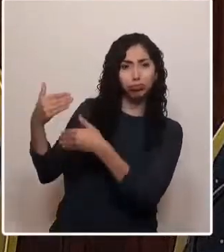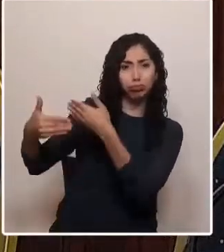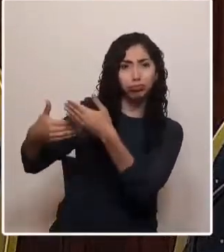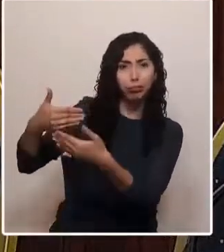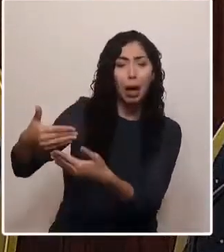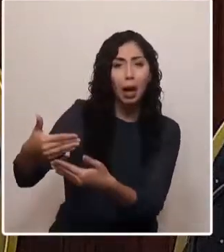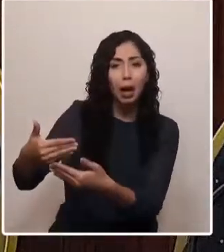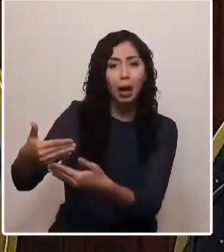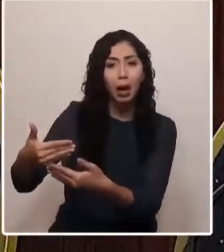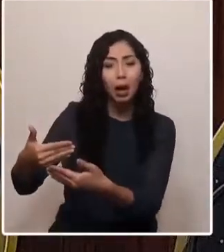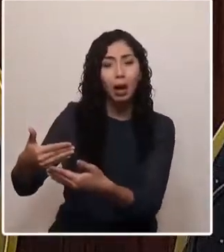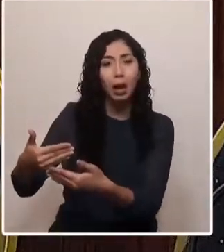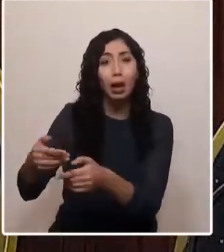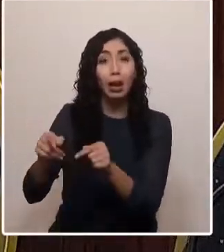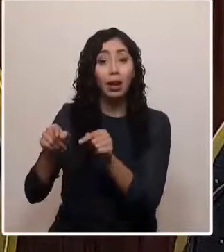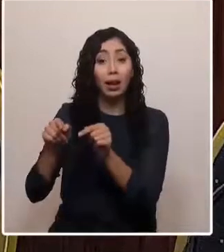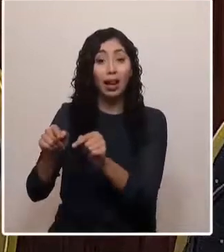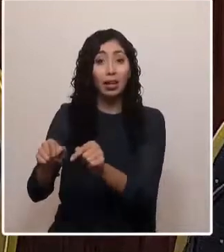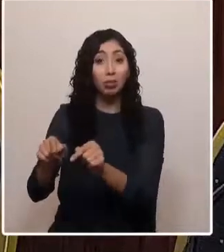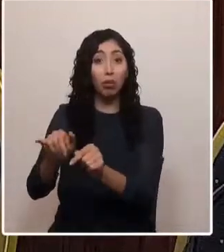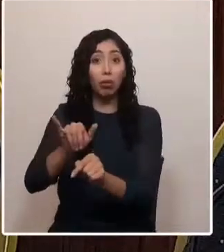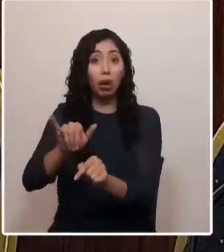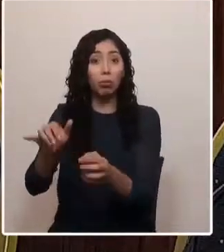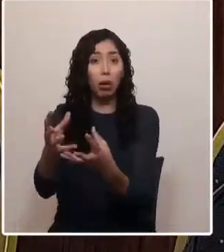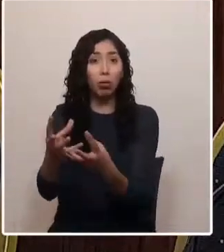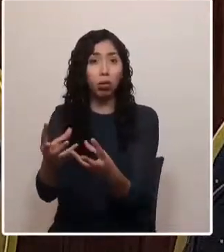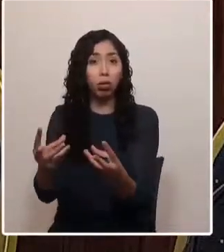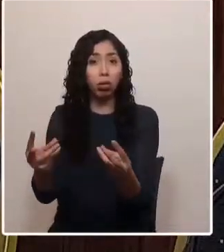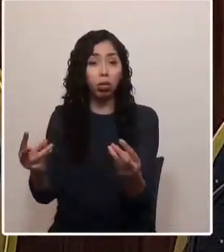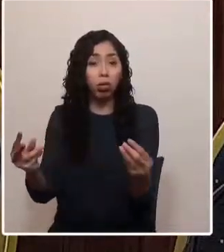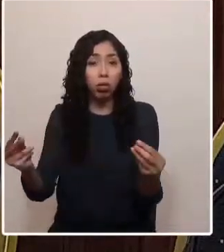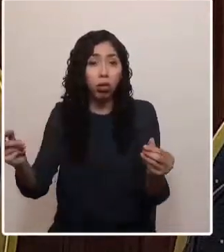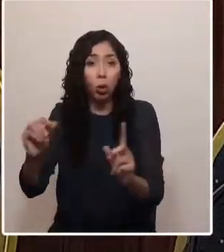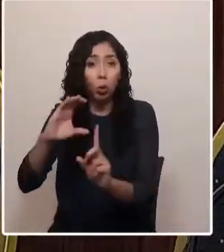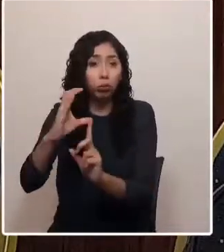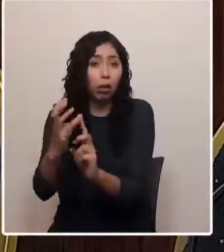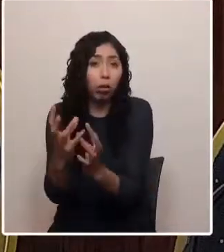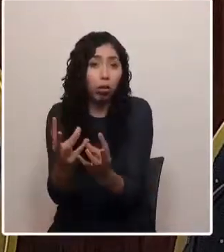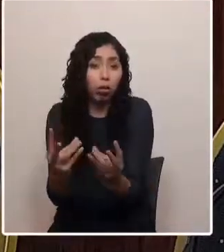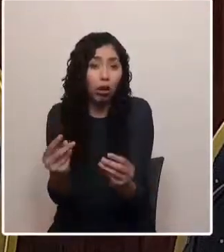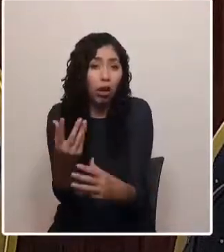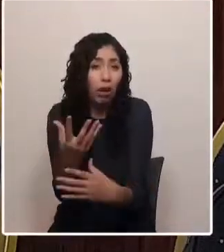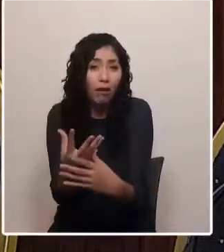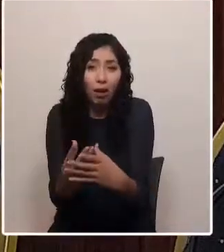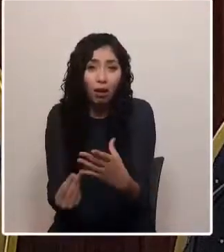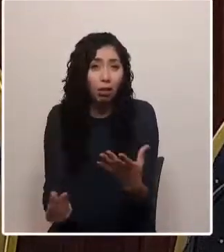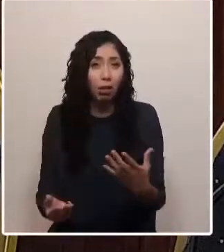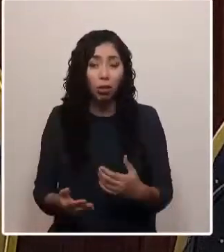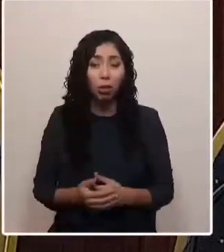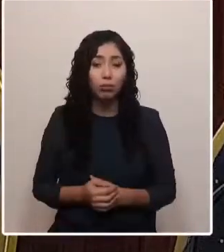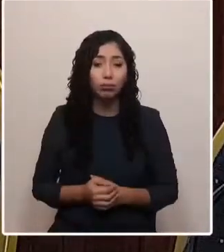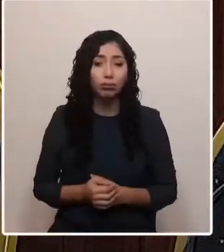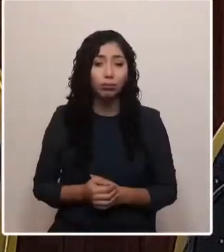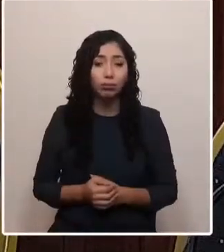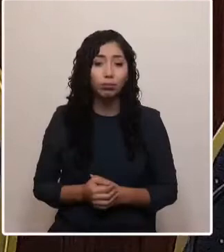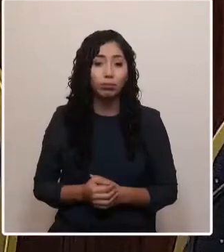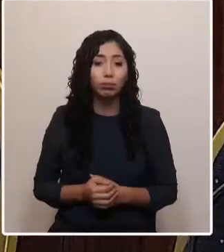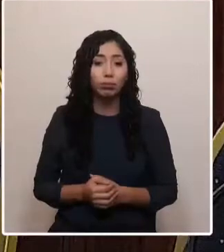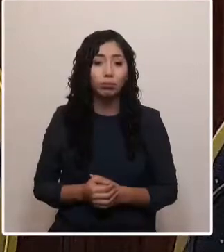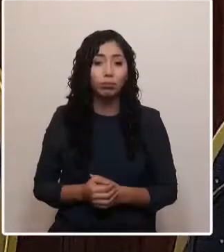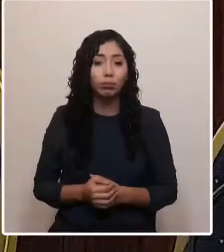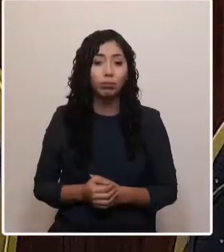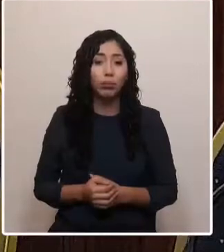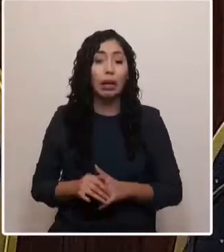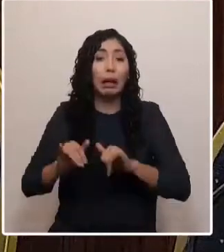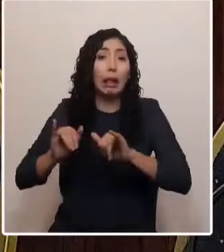el dominio público, se irán disolviendo, extinguiendo culturalmente, fijando el destino de nuestras